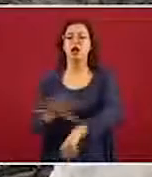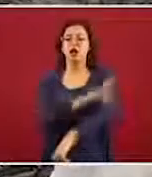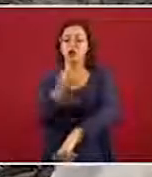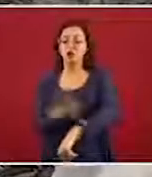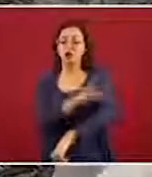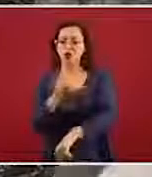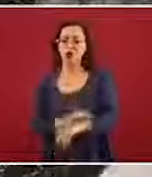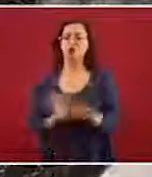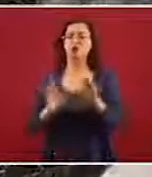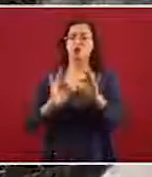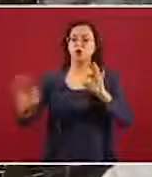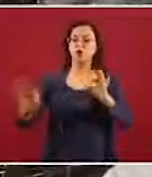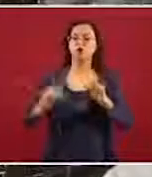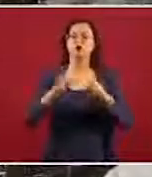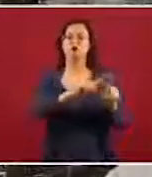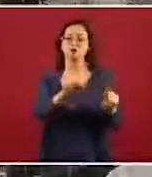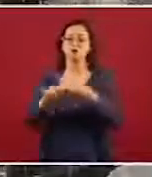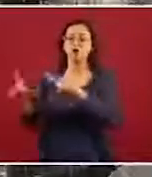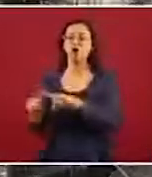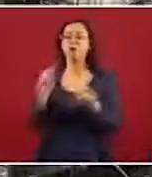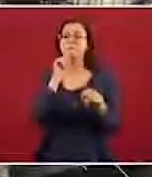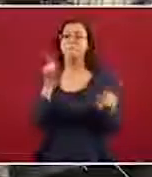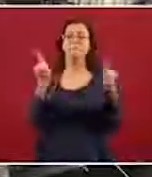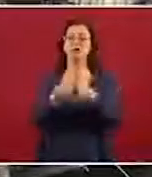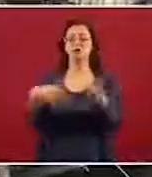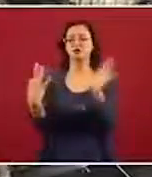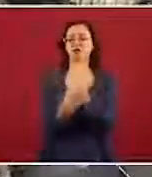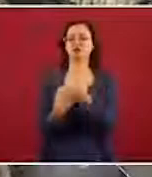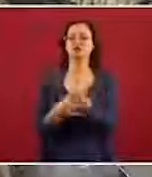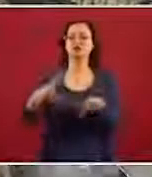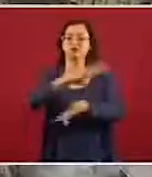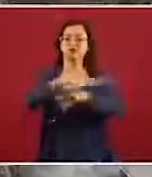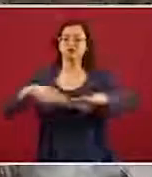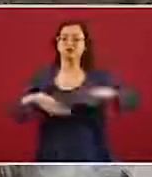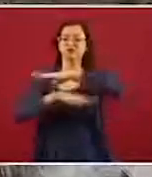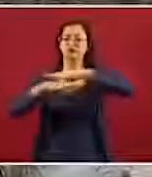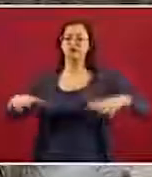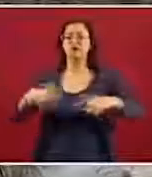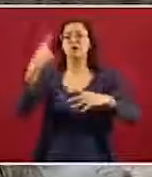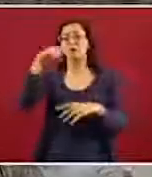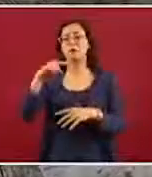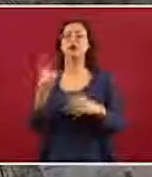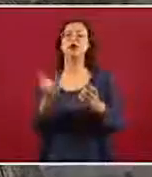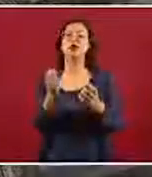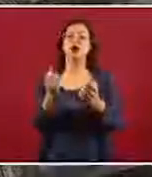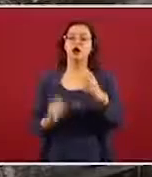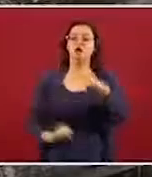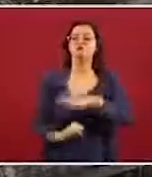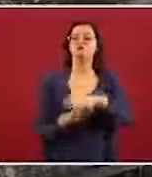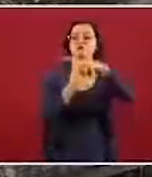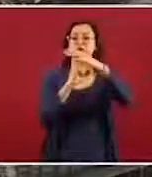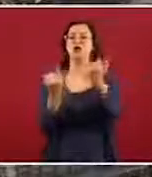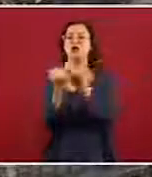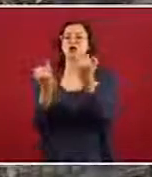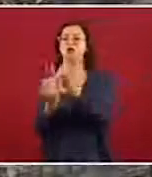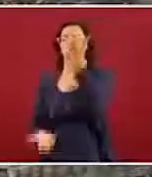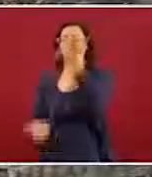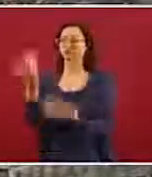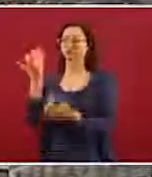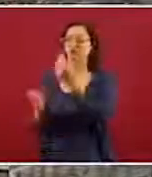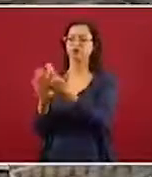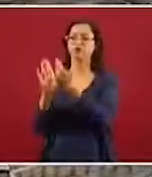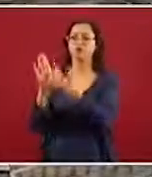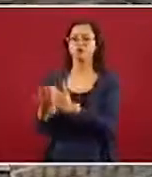como el armado de losa de cimentación en edificios del Servicio de Salvamento de Extinción de Incendios. Además, continúa la conformación